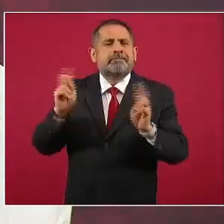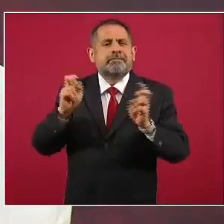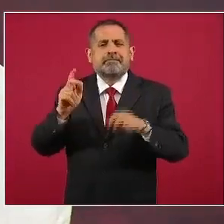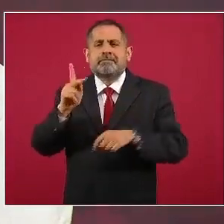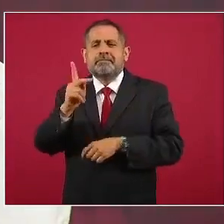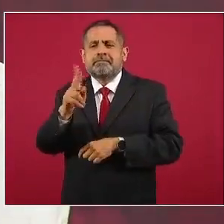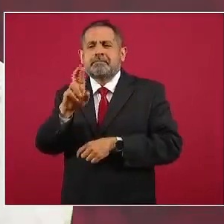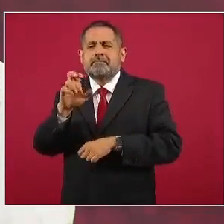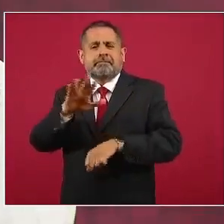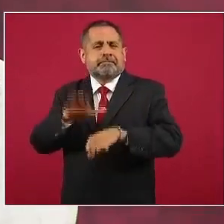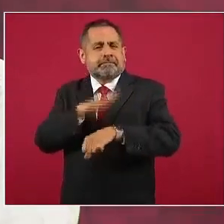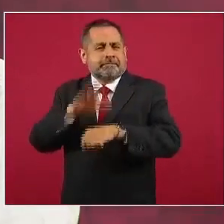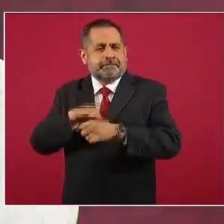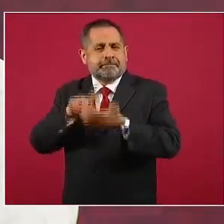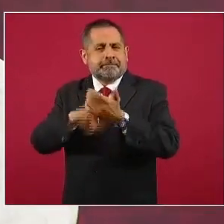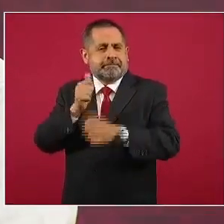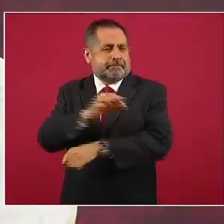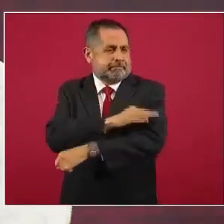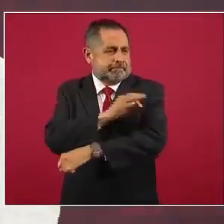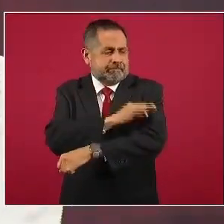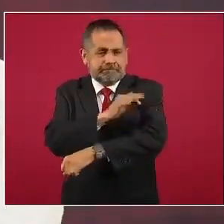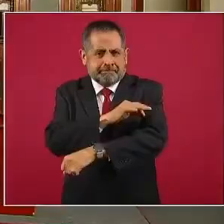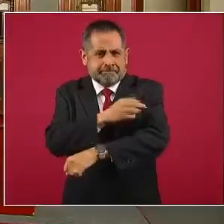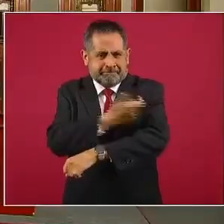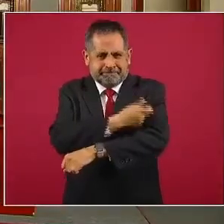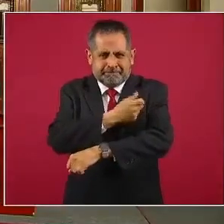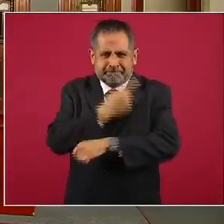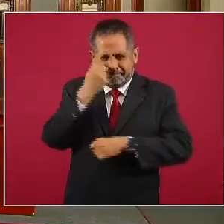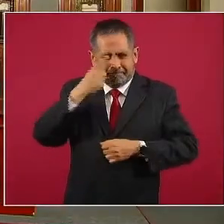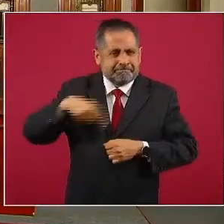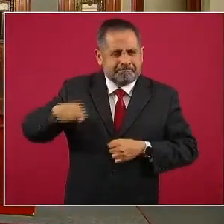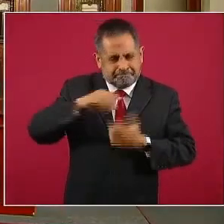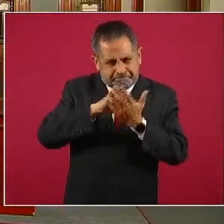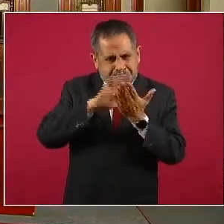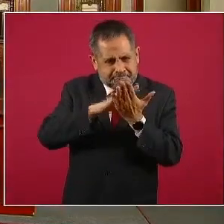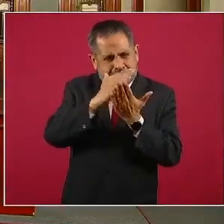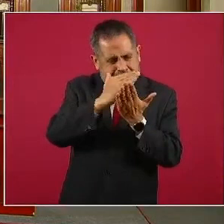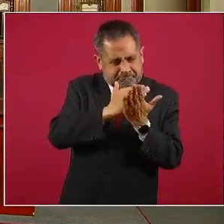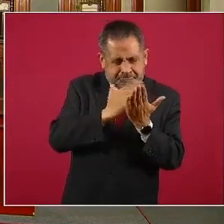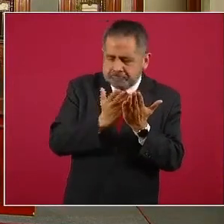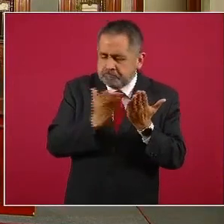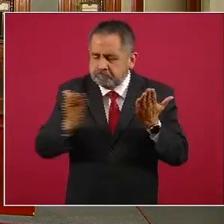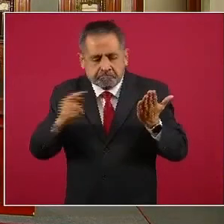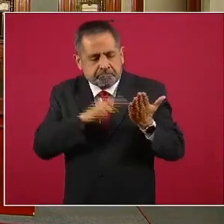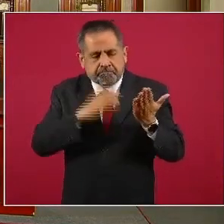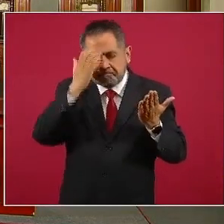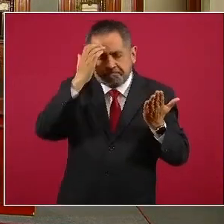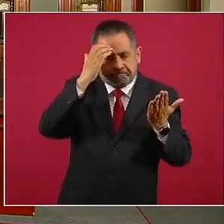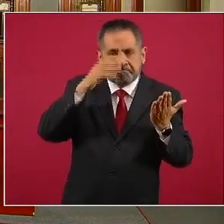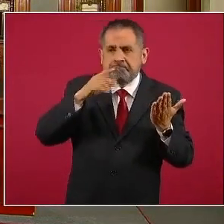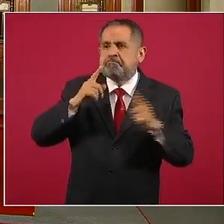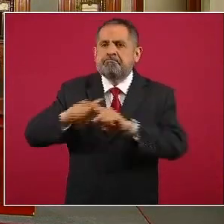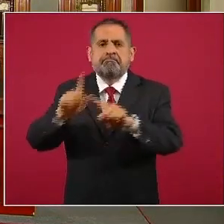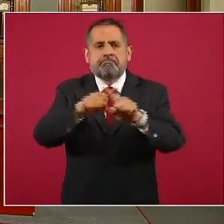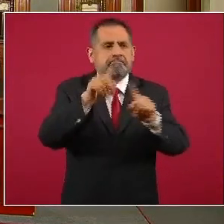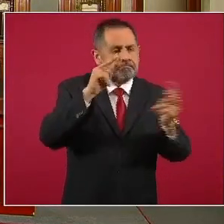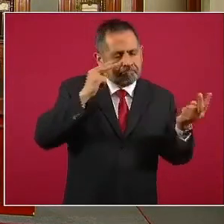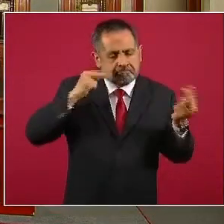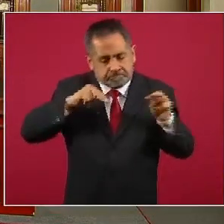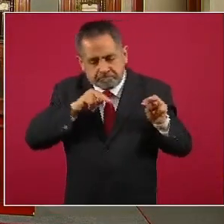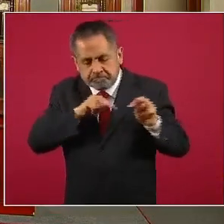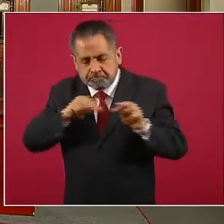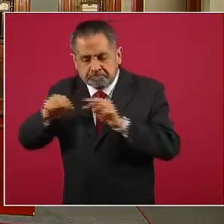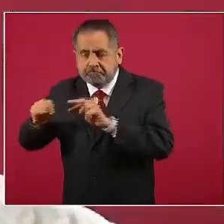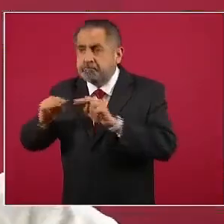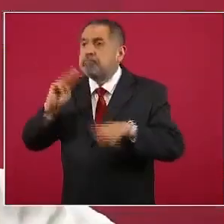las vacunas, que permitirá también que los registros sanitarios estén amparados en el conocimiento colectivo del mundo, de las